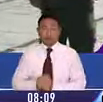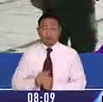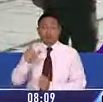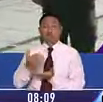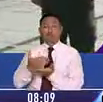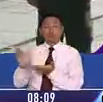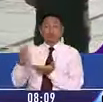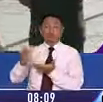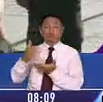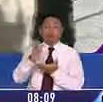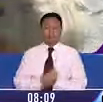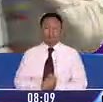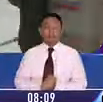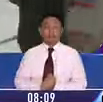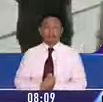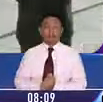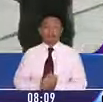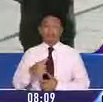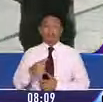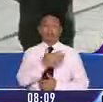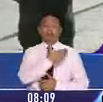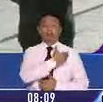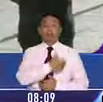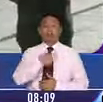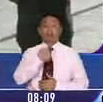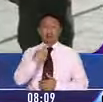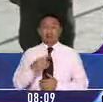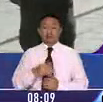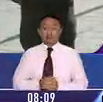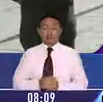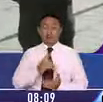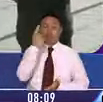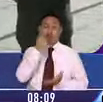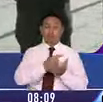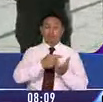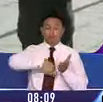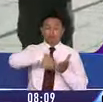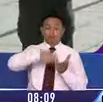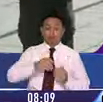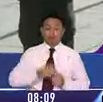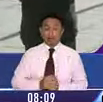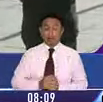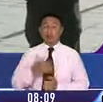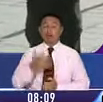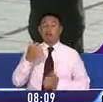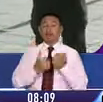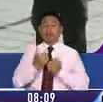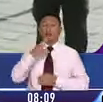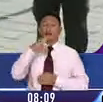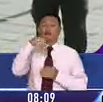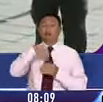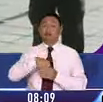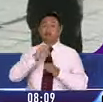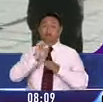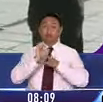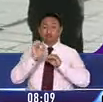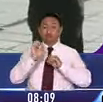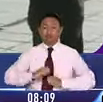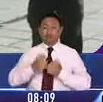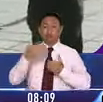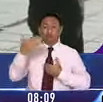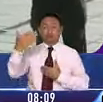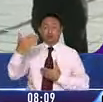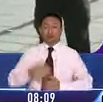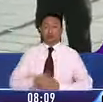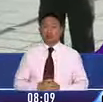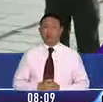poder disolver la asamblea, y según lo que ha mencionado en el decreto, por conmoción interna y crisis política.